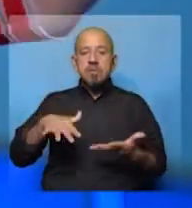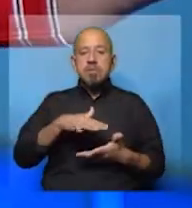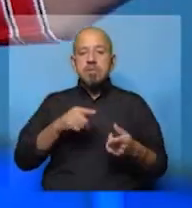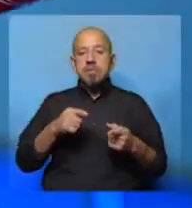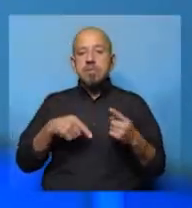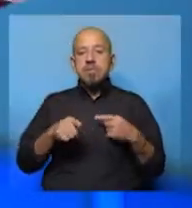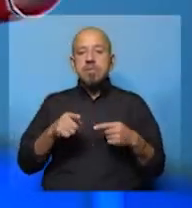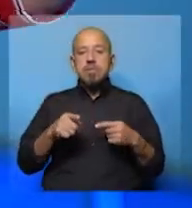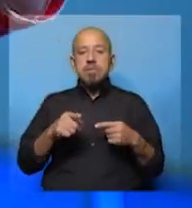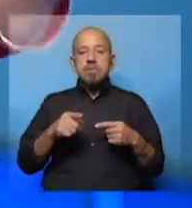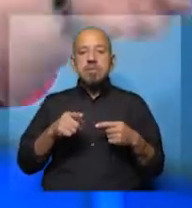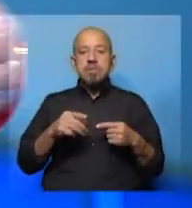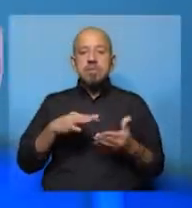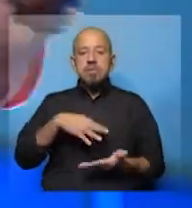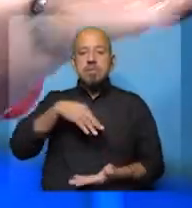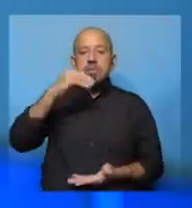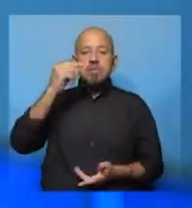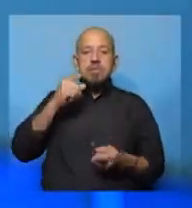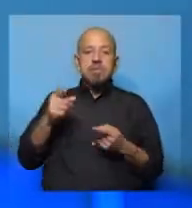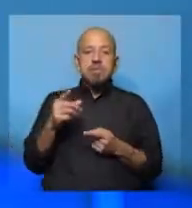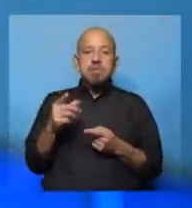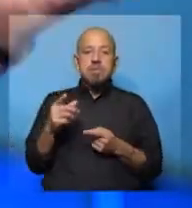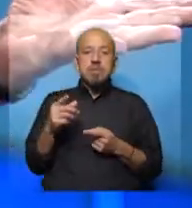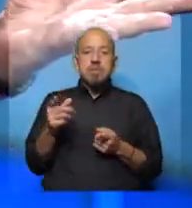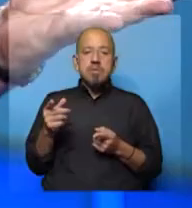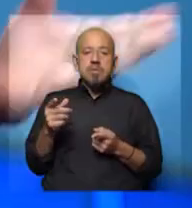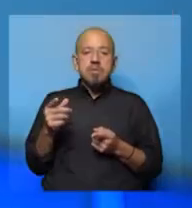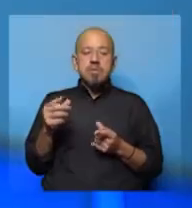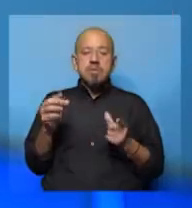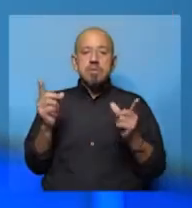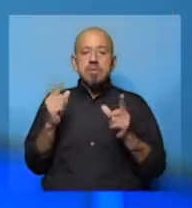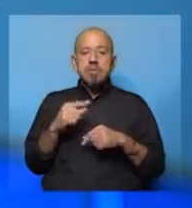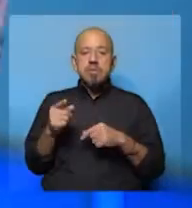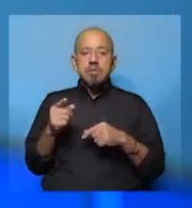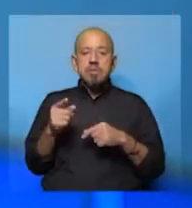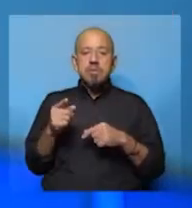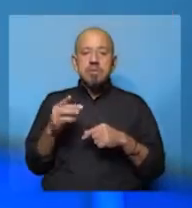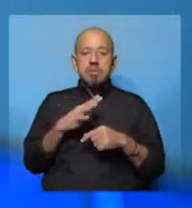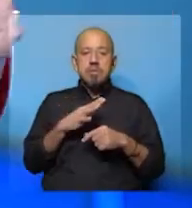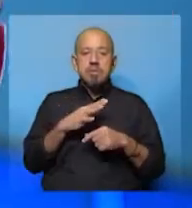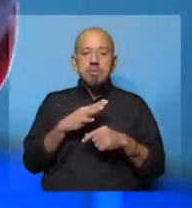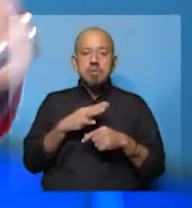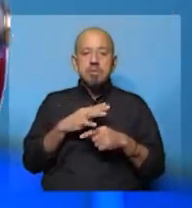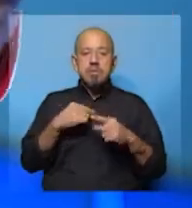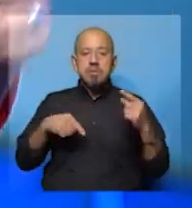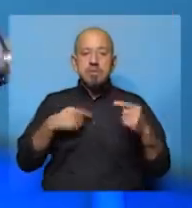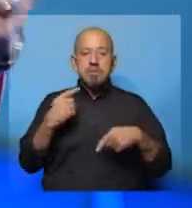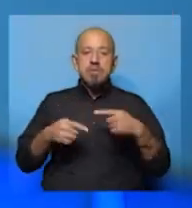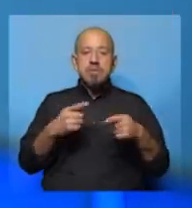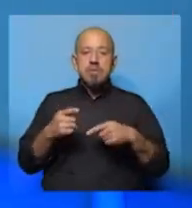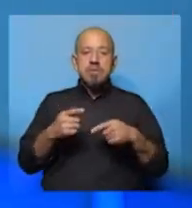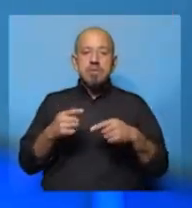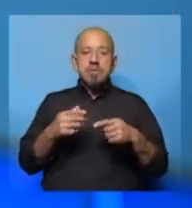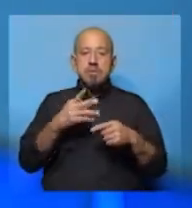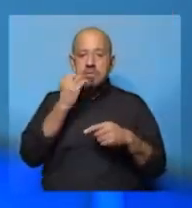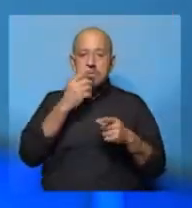con con la plaza libertad toda iluminada el día que terminó El Corso y son las iniciativas que van teniendo y que van cambiando y que